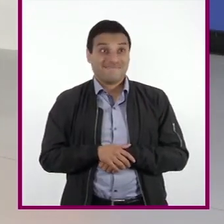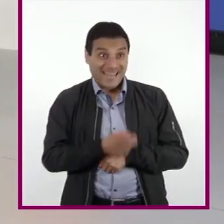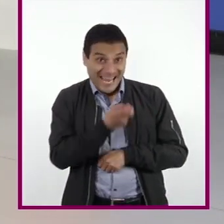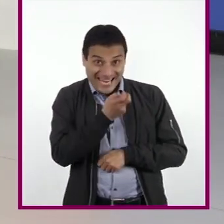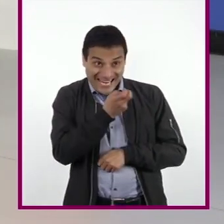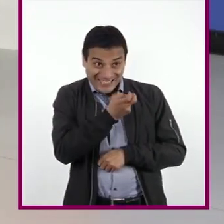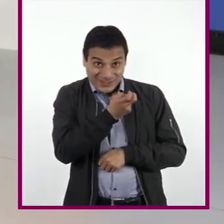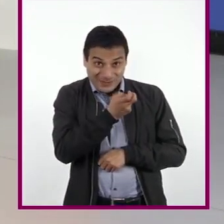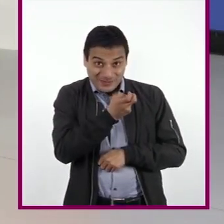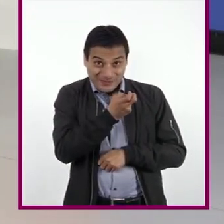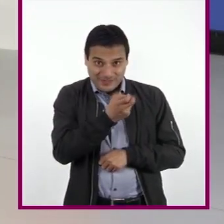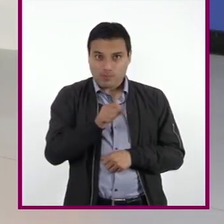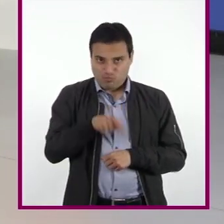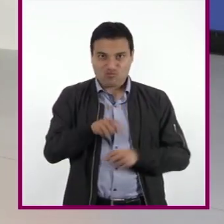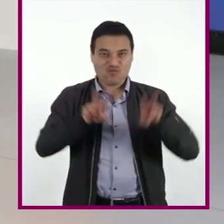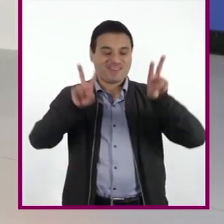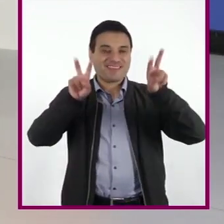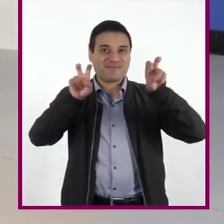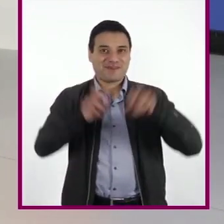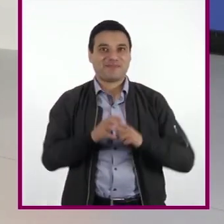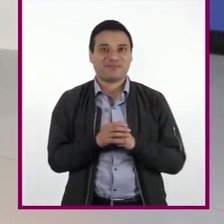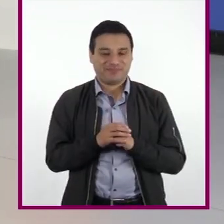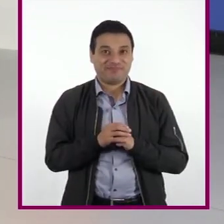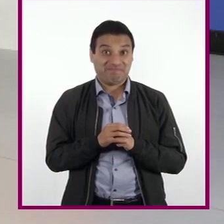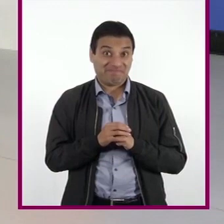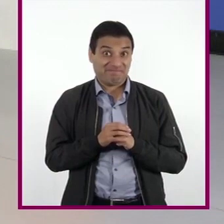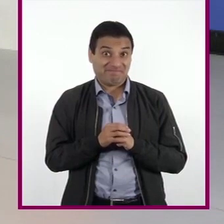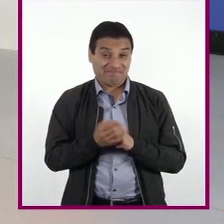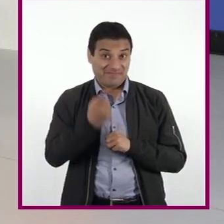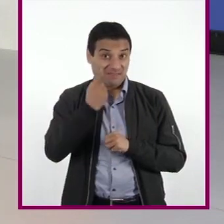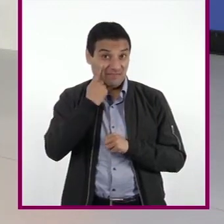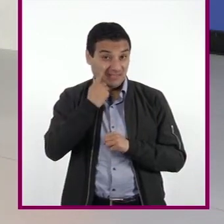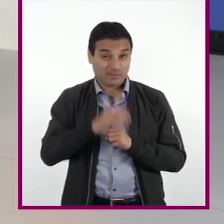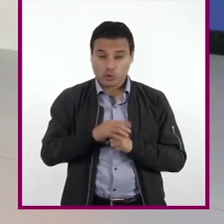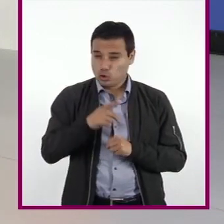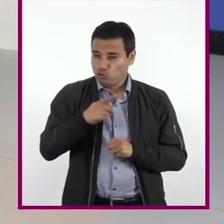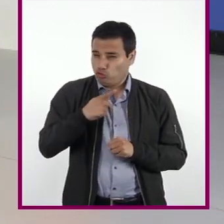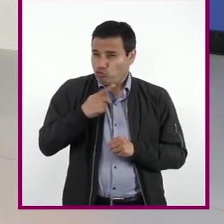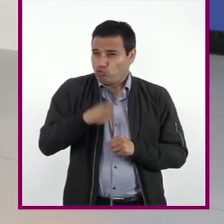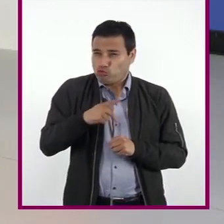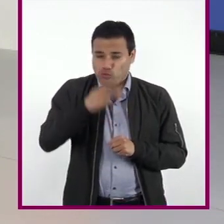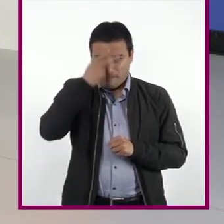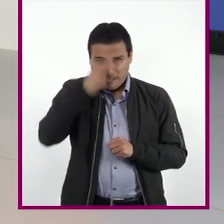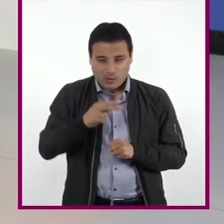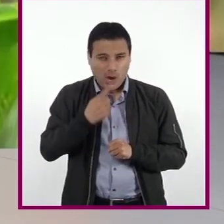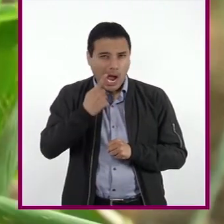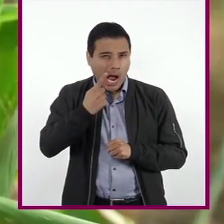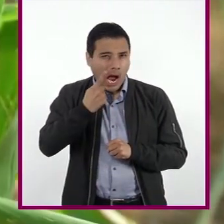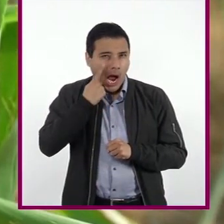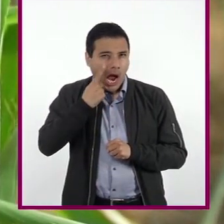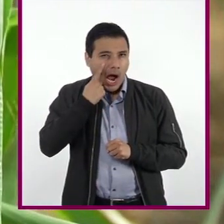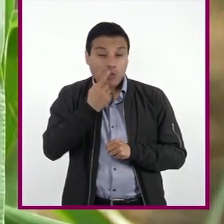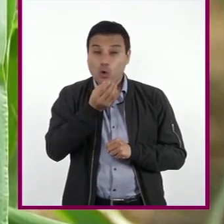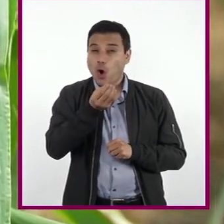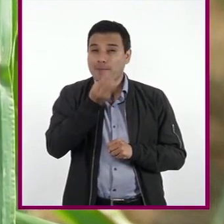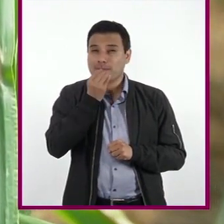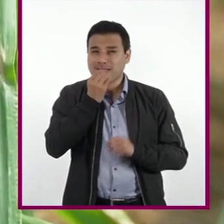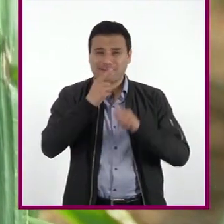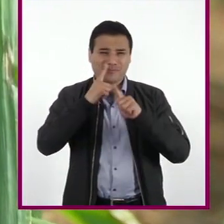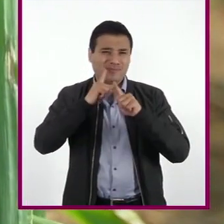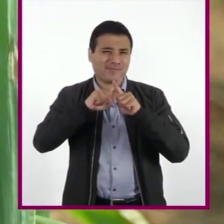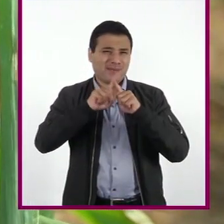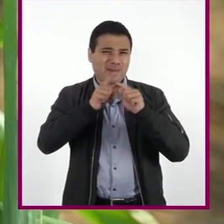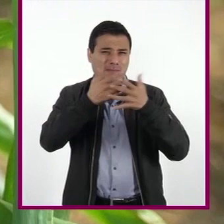puntos que entran en el tema de hoy. Sin duda, algo que caracteriza a nuestra nación es su gastronomía, con riquísimos